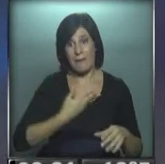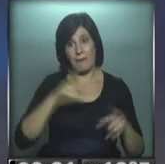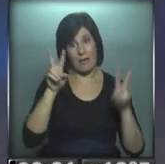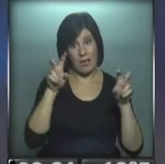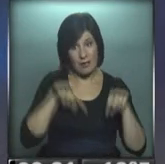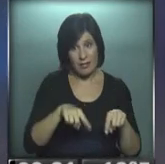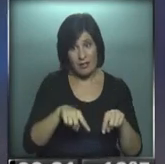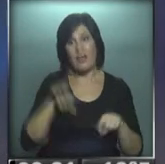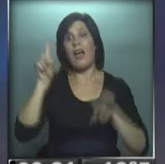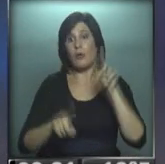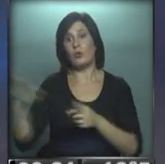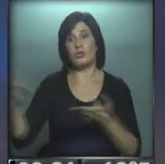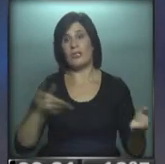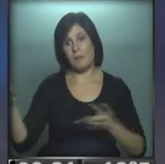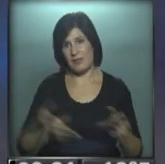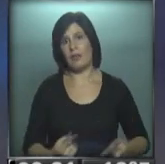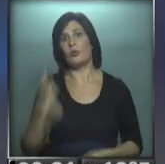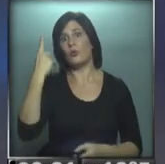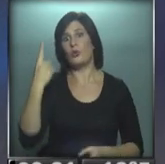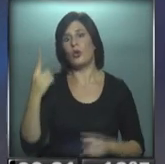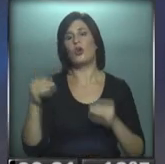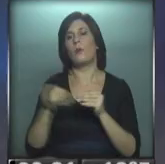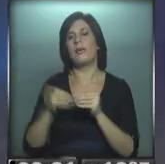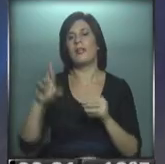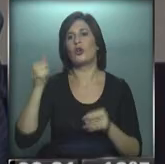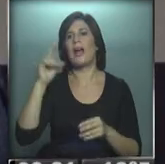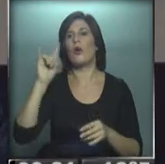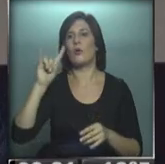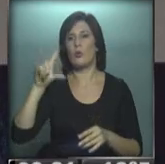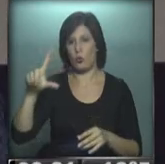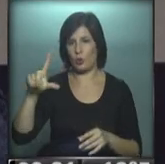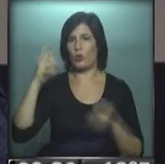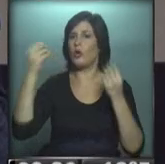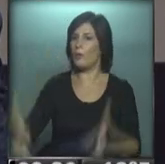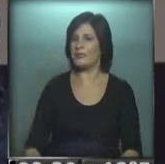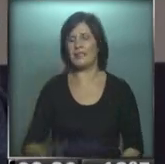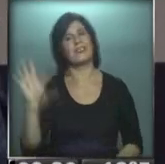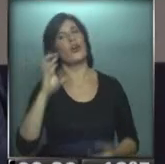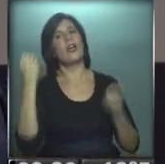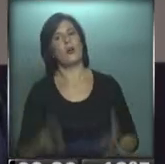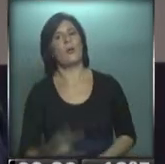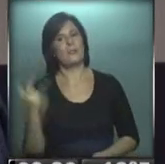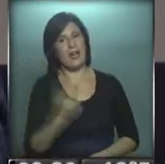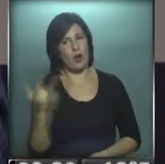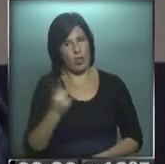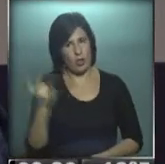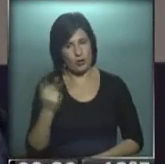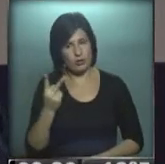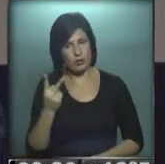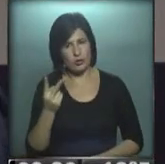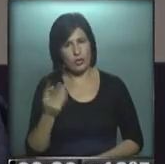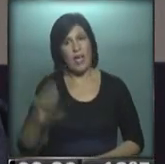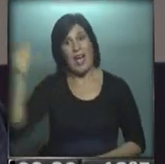varios invitados, entre ellos nuestro querido Raúl de la Torre. ¿Qué tal, Raúl? Muy buenas noches. Buenas noches, Pablo, Silvia. Y en aquella decisión de